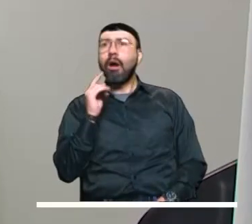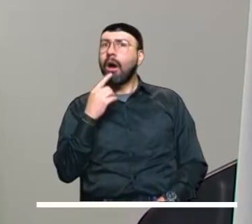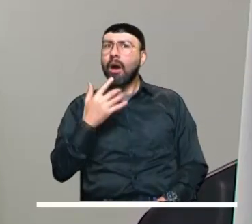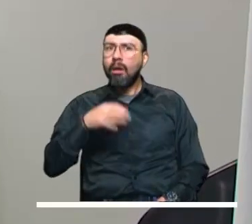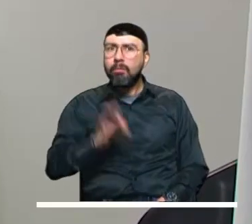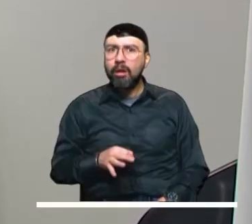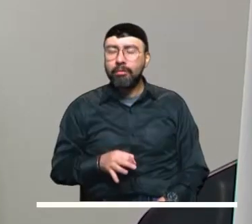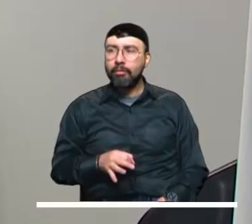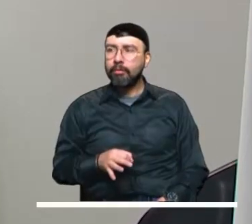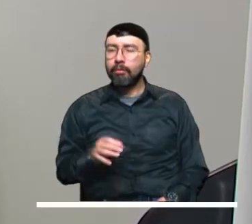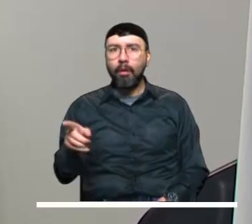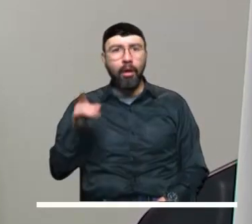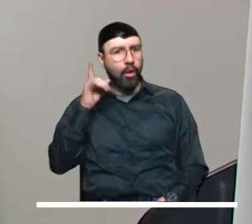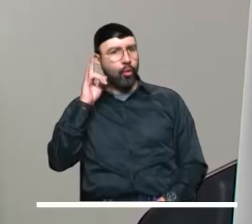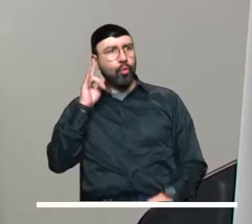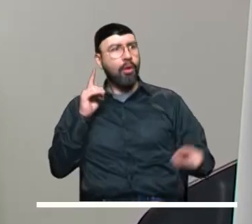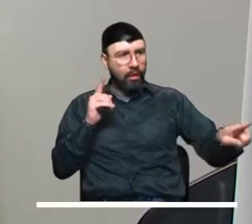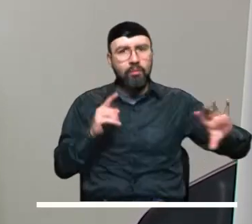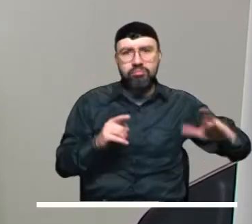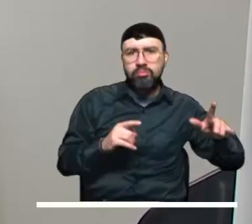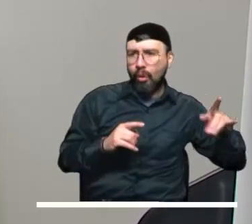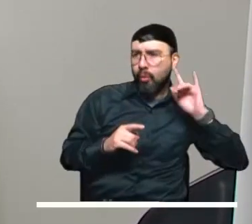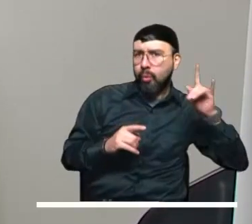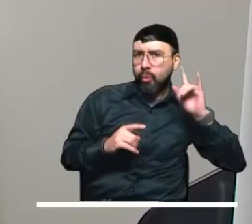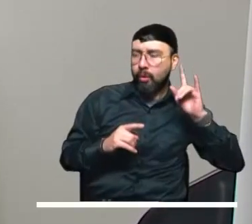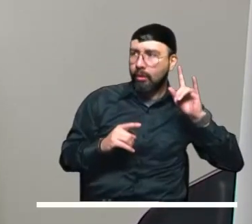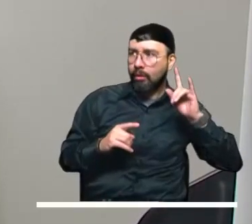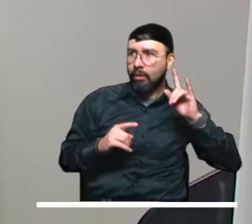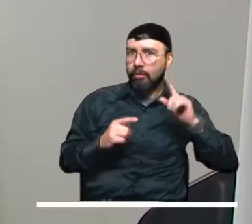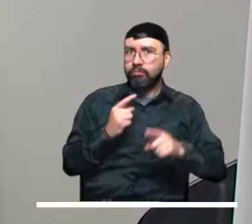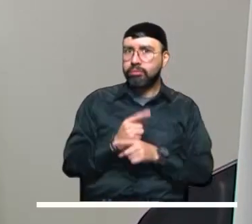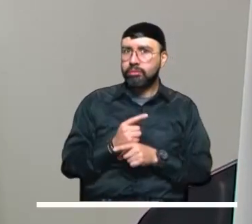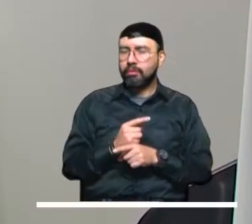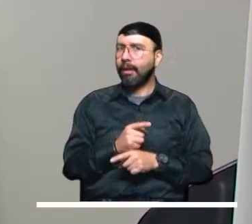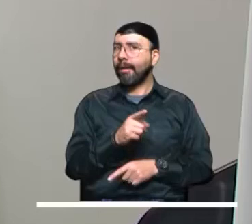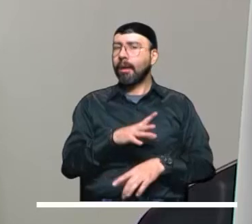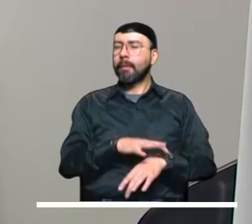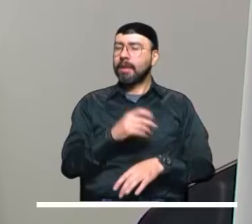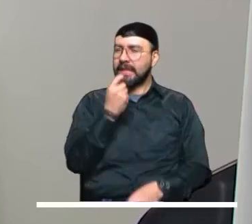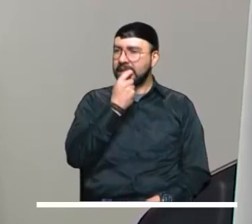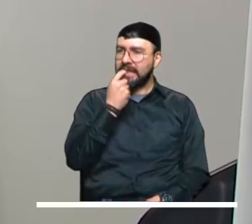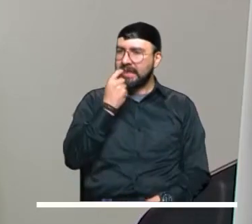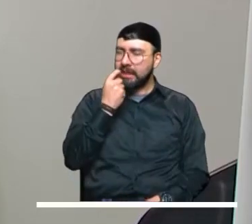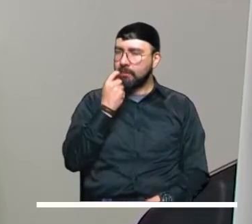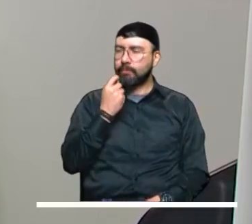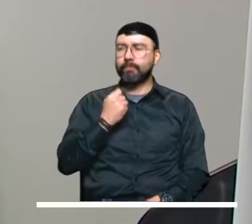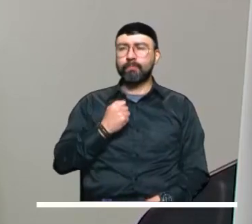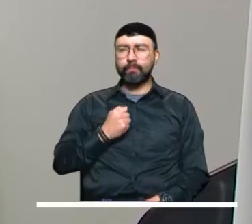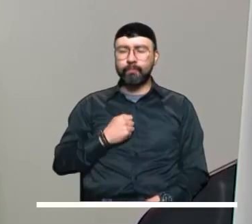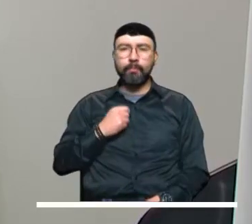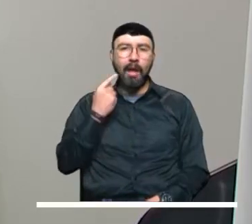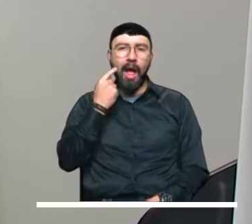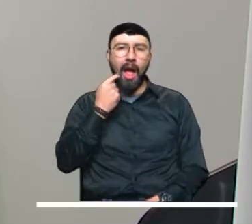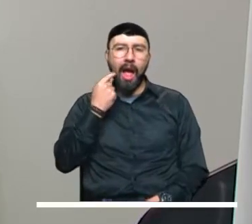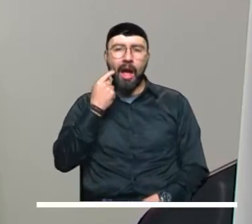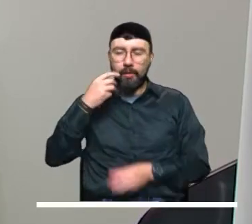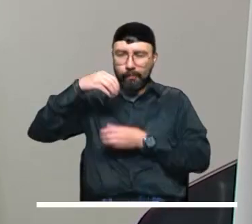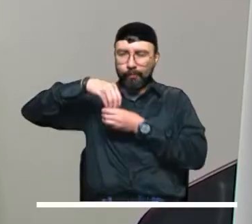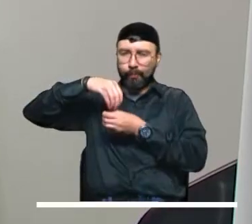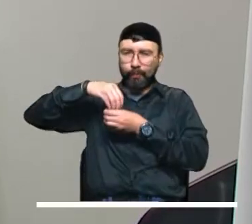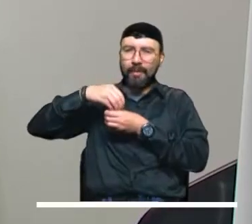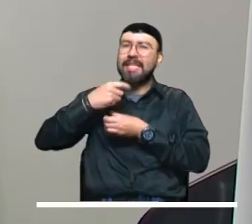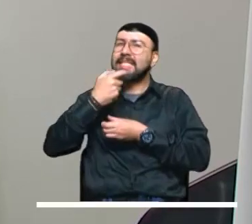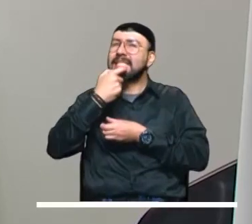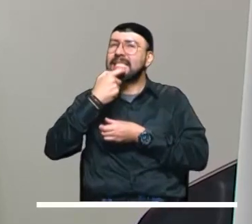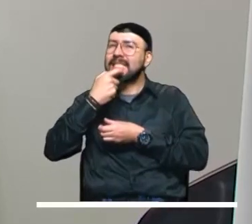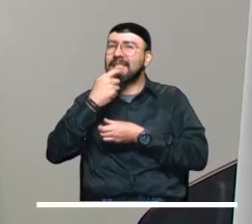que era totalmente cierto lo que estaba diciendo. El odontólogo decide quitar esa restauración en amalgama que lo conocemos normalmente